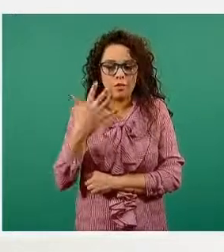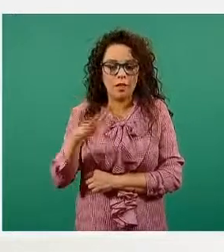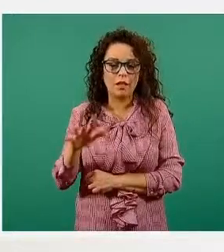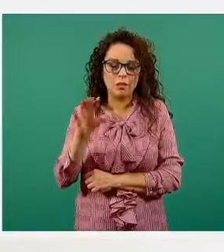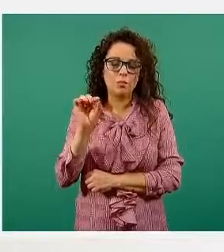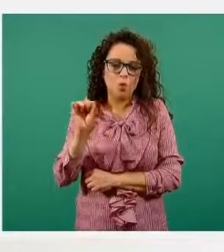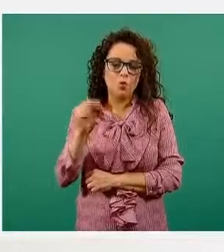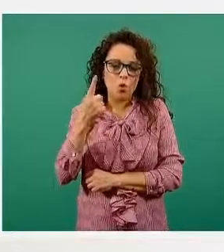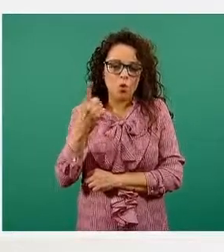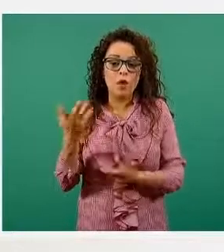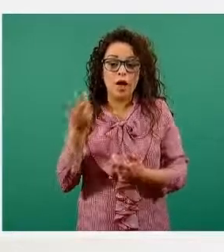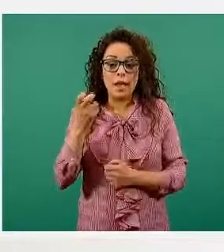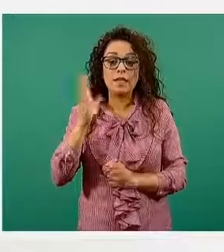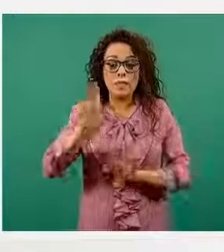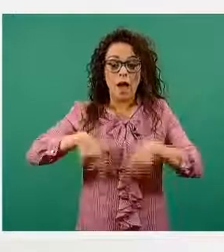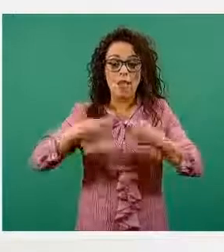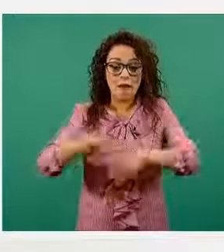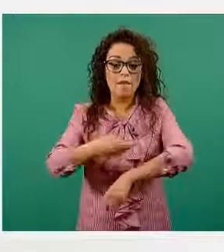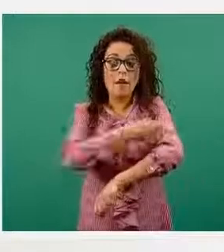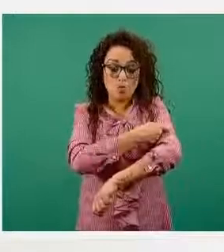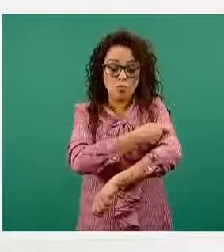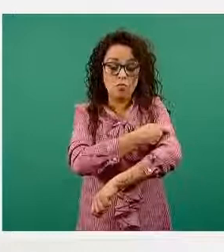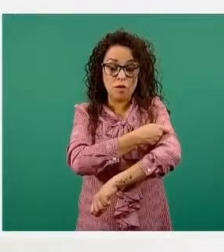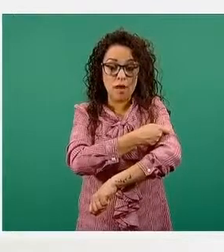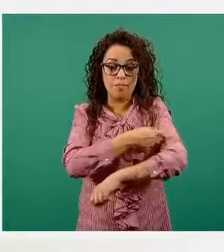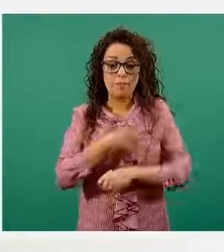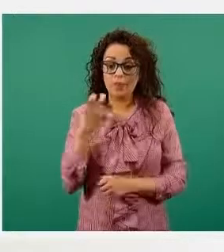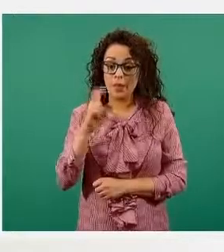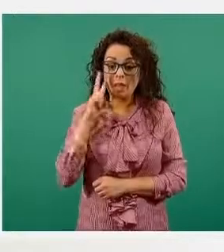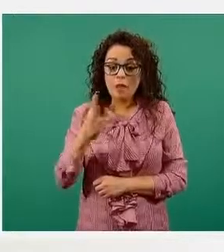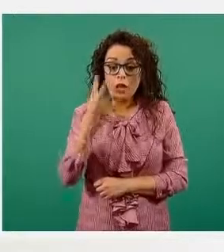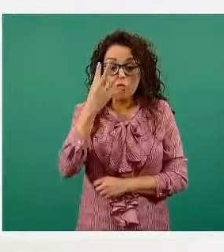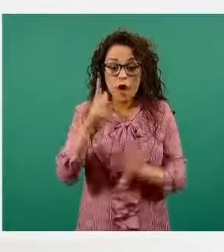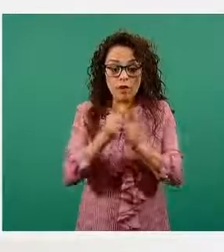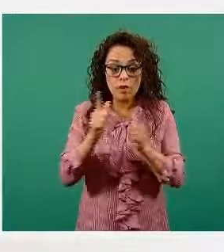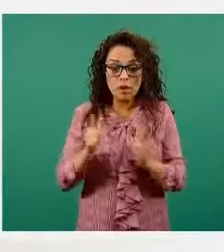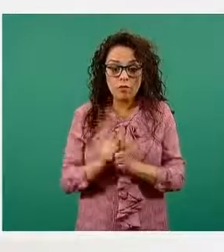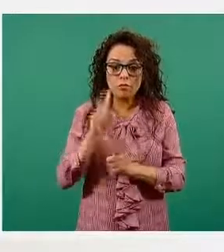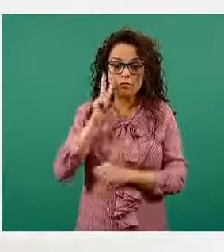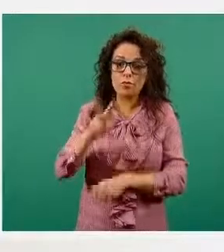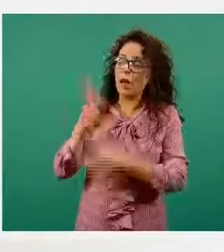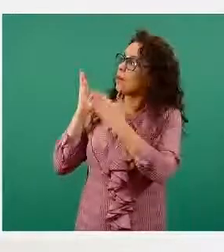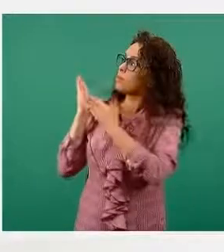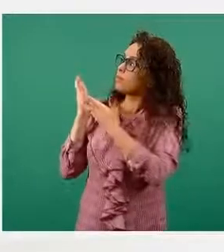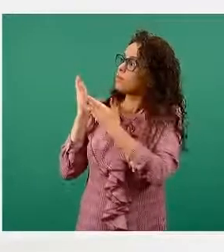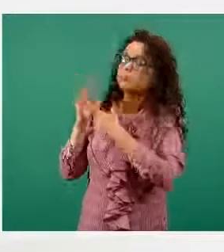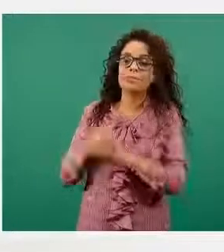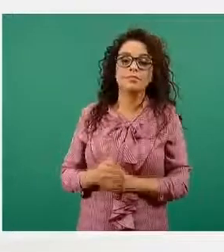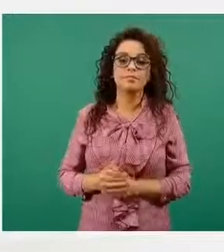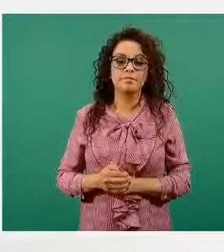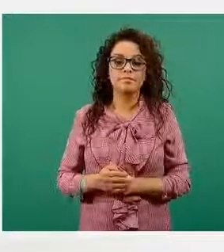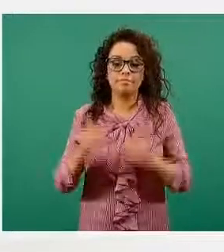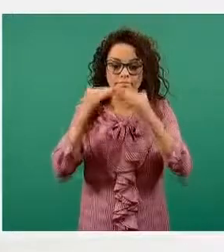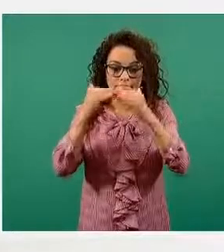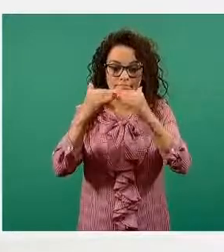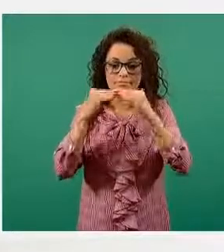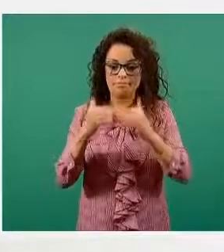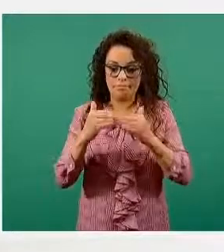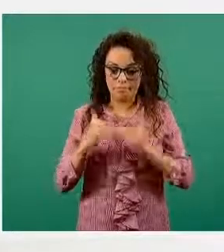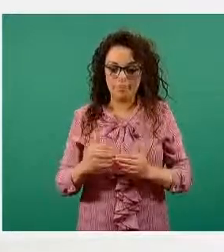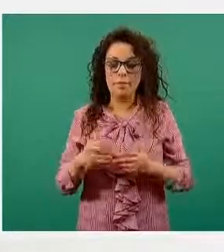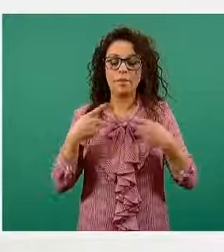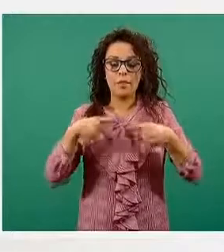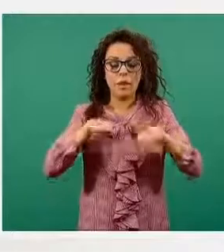que ha sido ya vacunada. Vemos los 4 grupos, insistimos en que siguen activos. Personal de salud, se